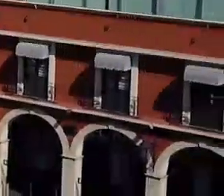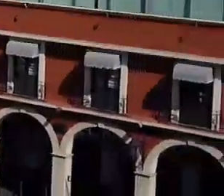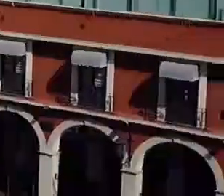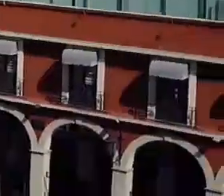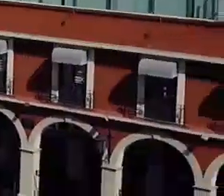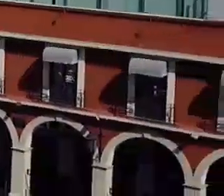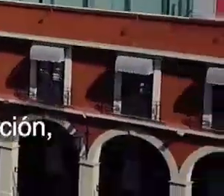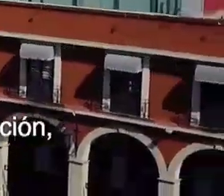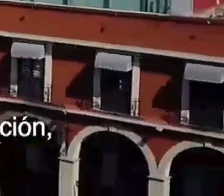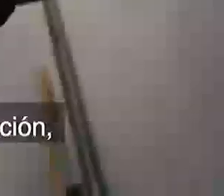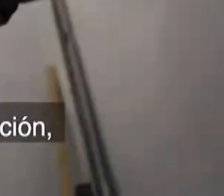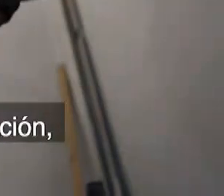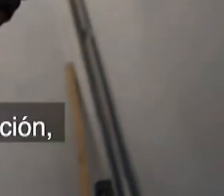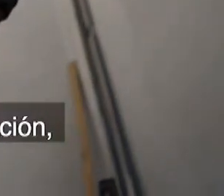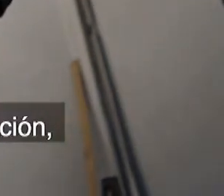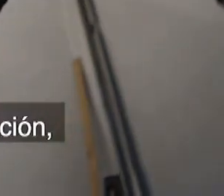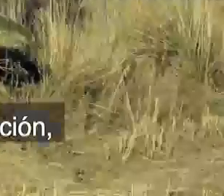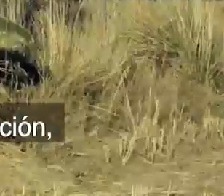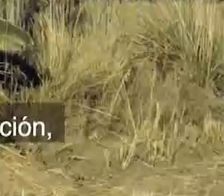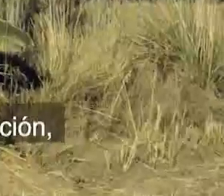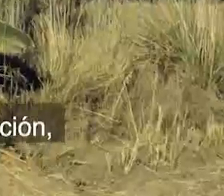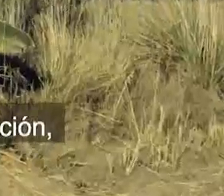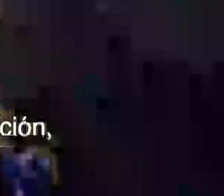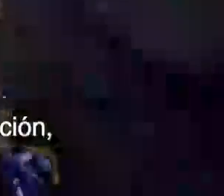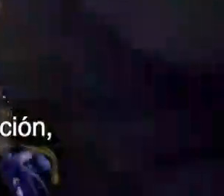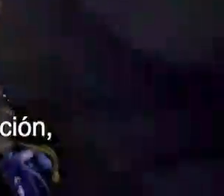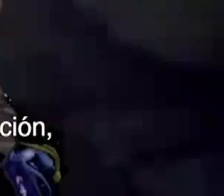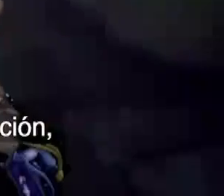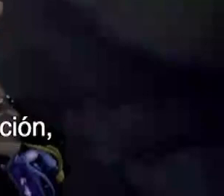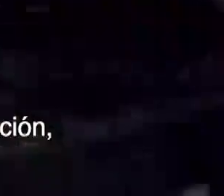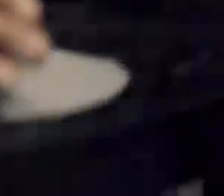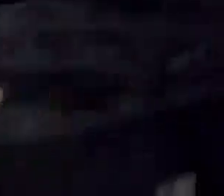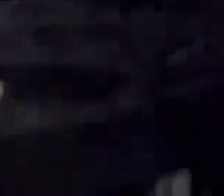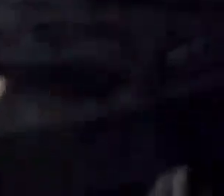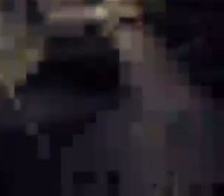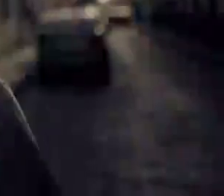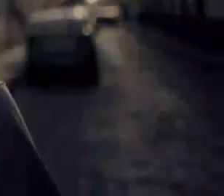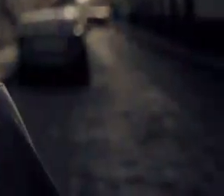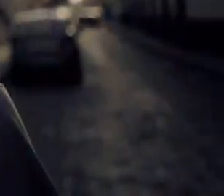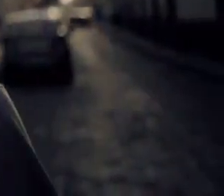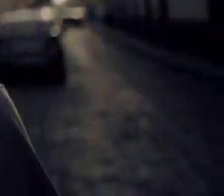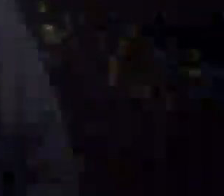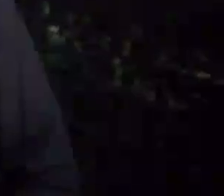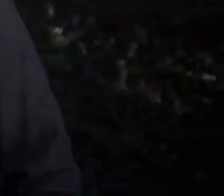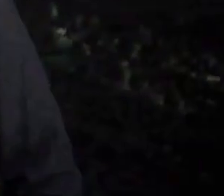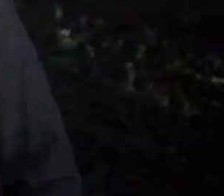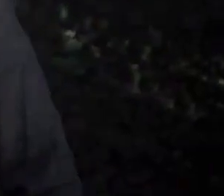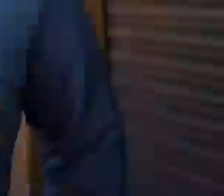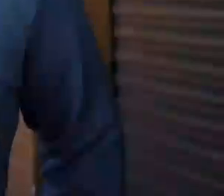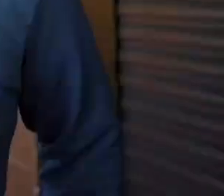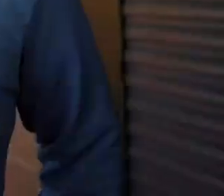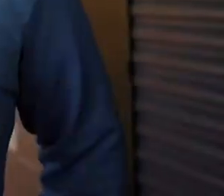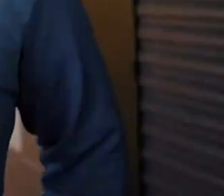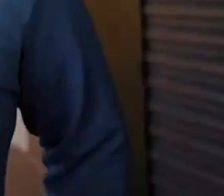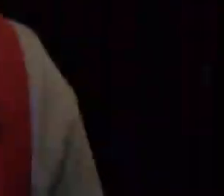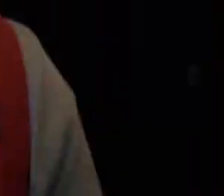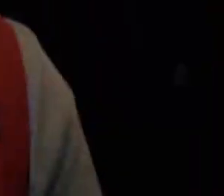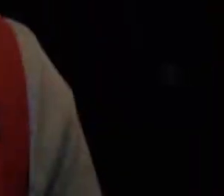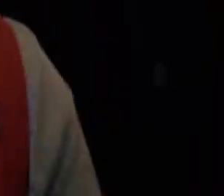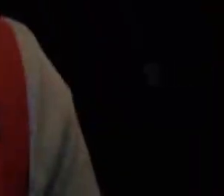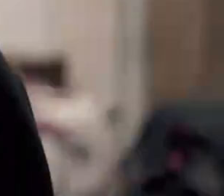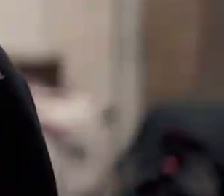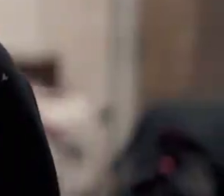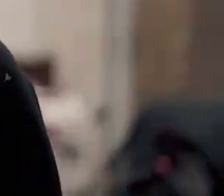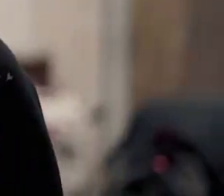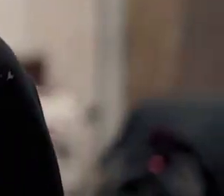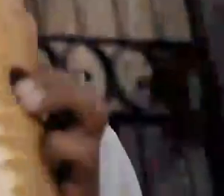a sus representantes y el destino de los proyectos y recursos de la nación que son suyos también. Nosotros respetamos la